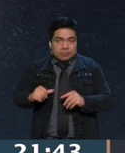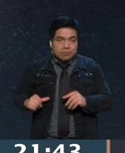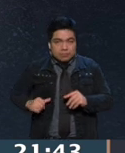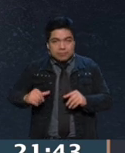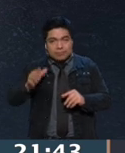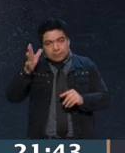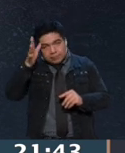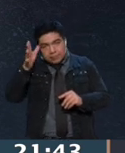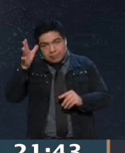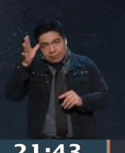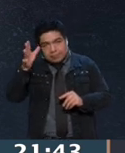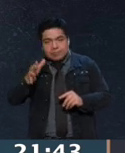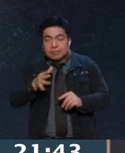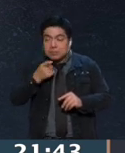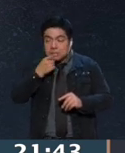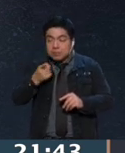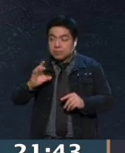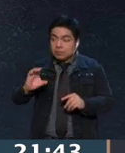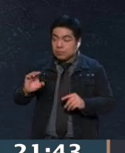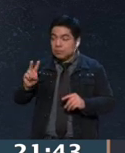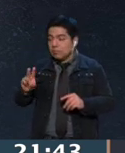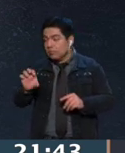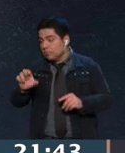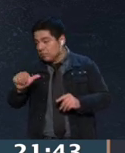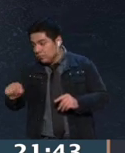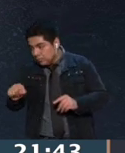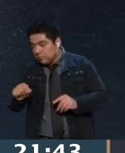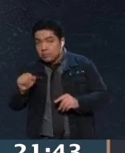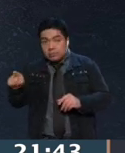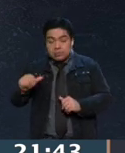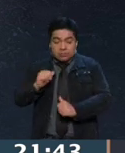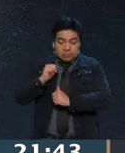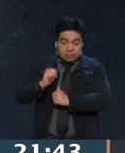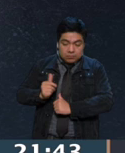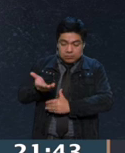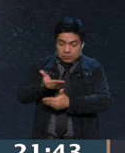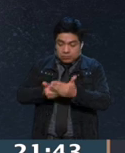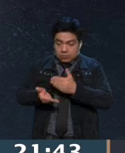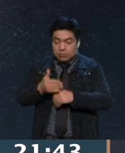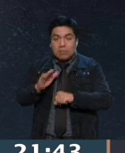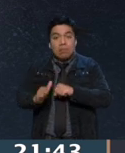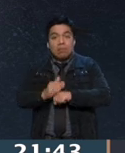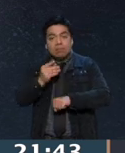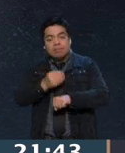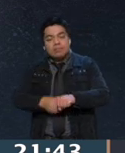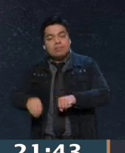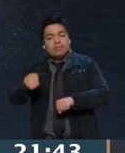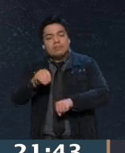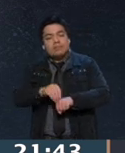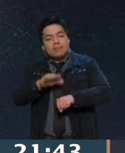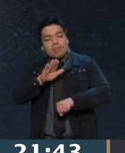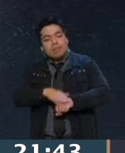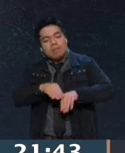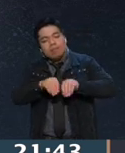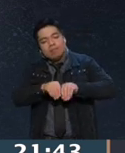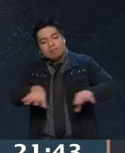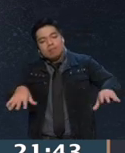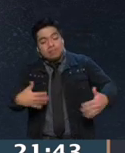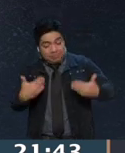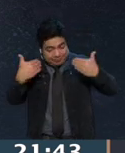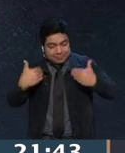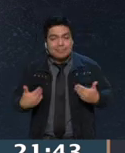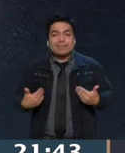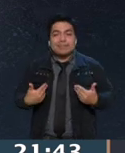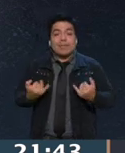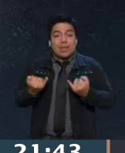Cuauhtémoc. Asimismo, argumentó que Cuevas se valió de su cargo como servidora pública para posicionarse y dar a conocer masivamente a su persona, así